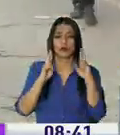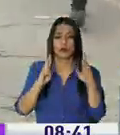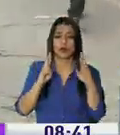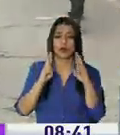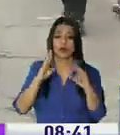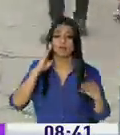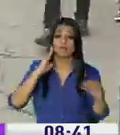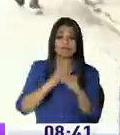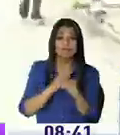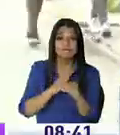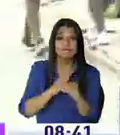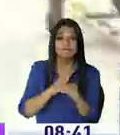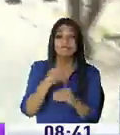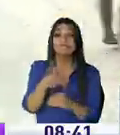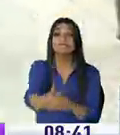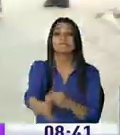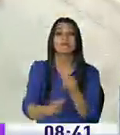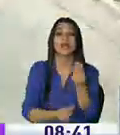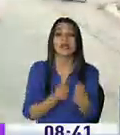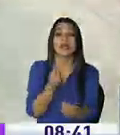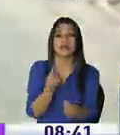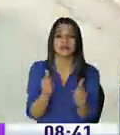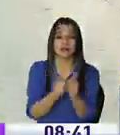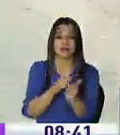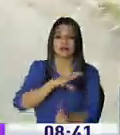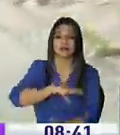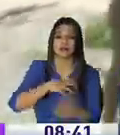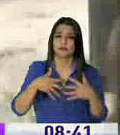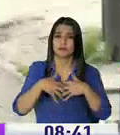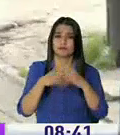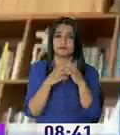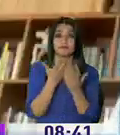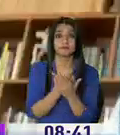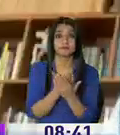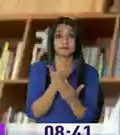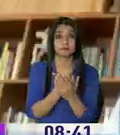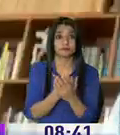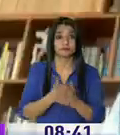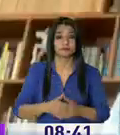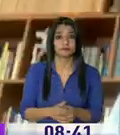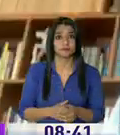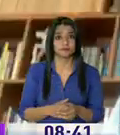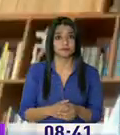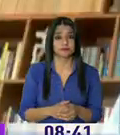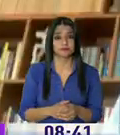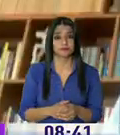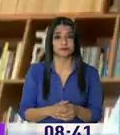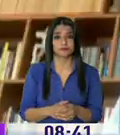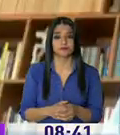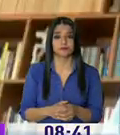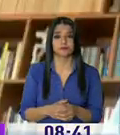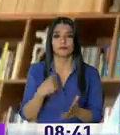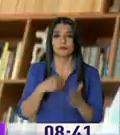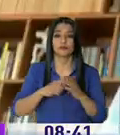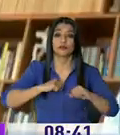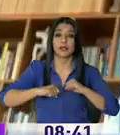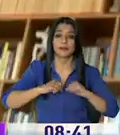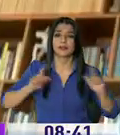proyecta en lo que debería hacer junto al Cabildo para reactivar la economía. Deberíamos trabajar en bajar la carga de